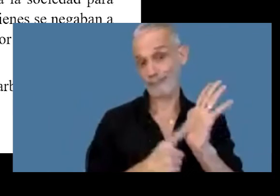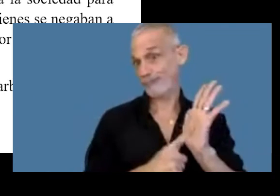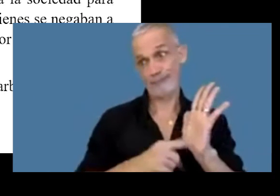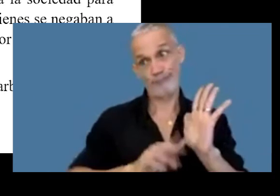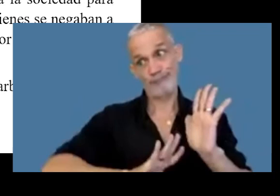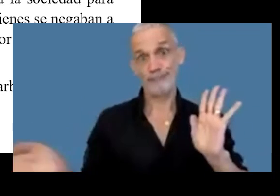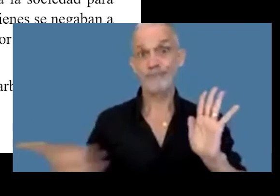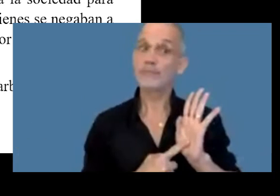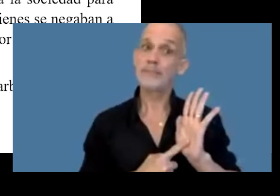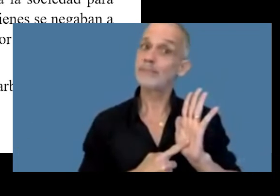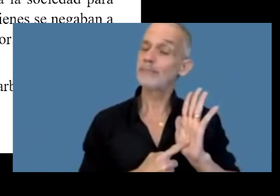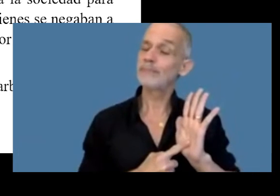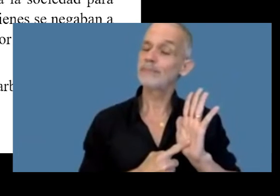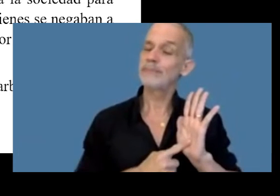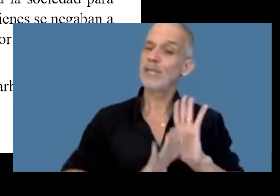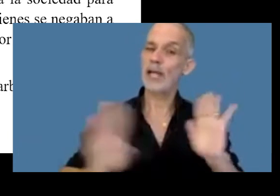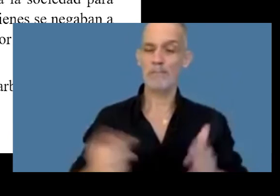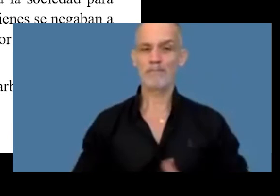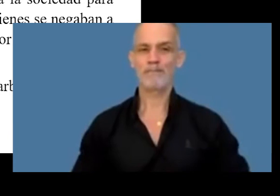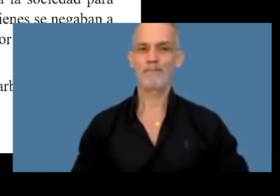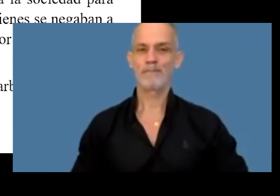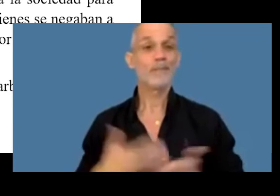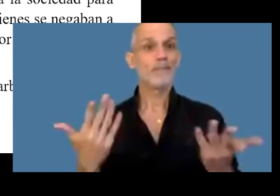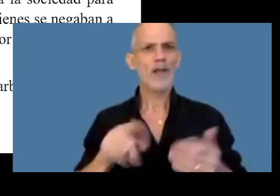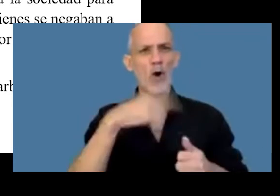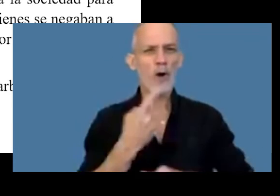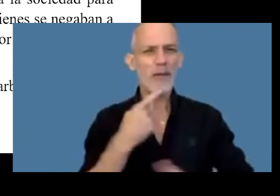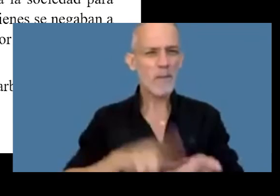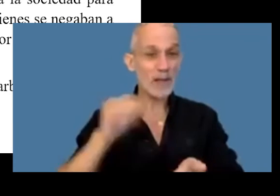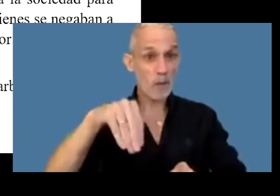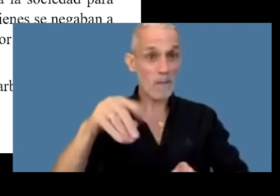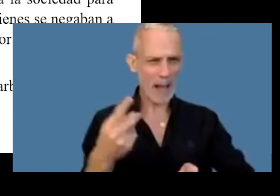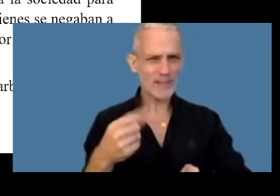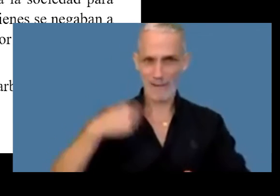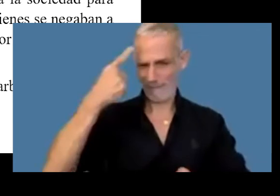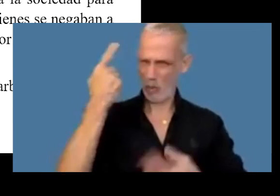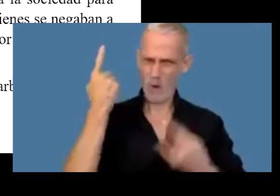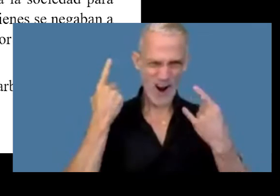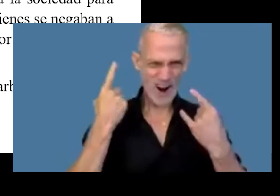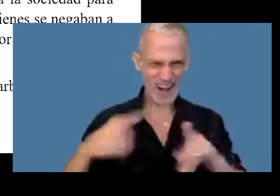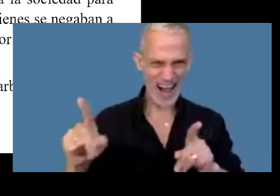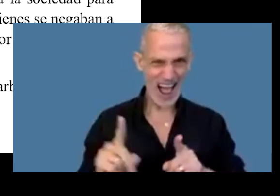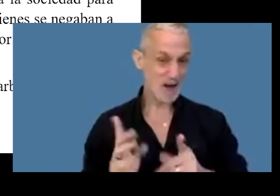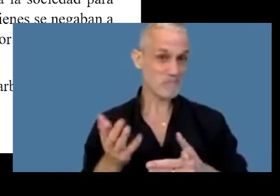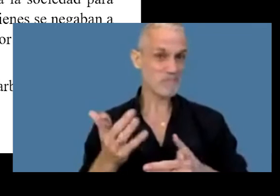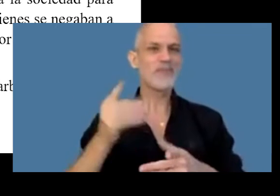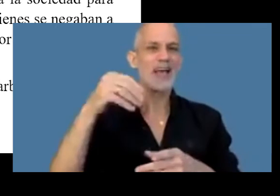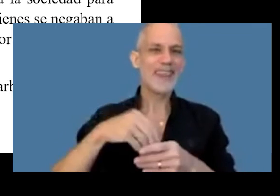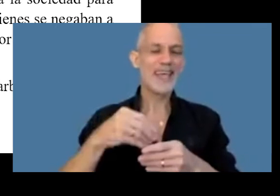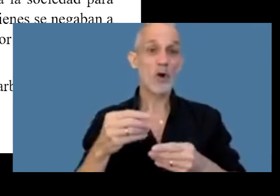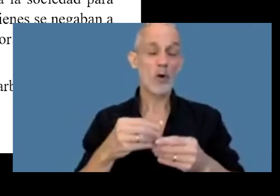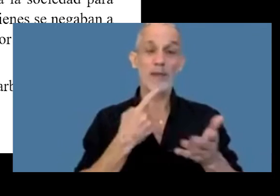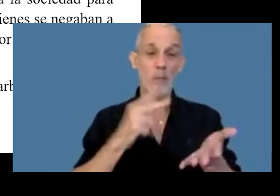está normalmente. Otro impuesto también que me pareció novedoso dentro de este cúmulo de